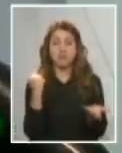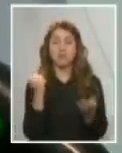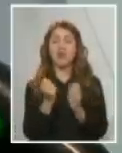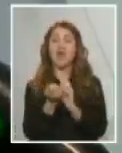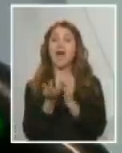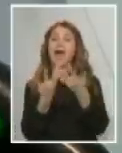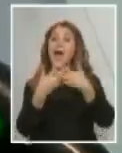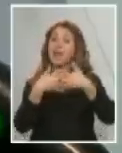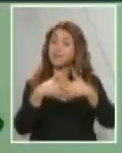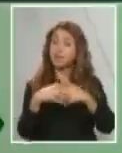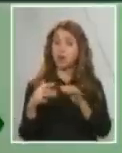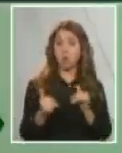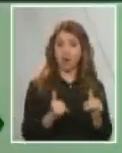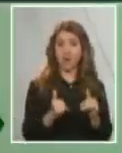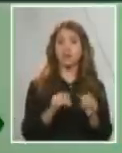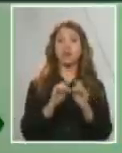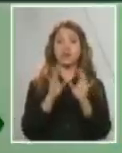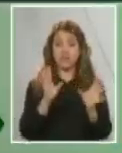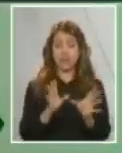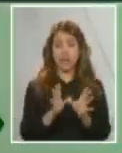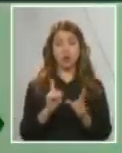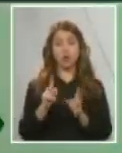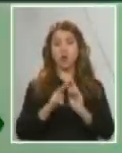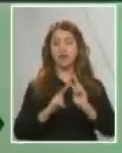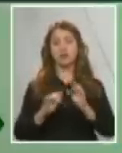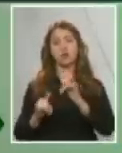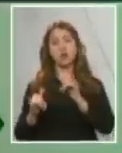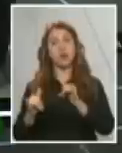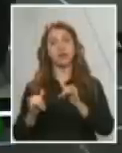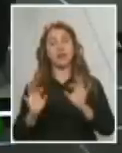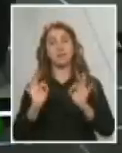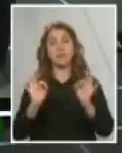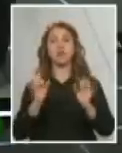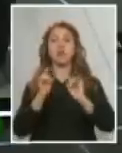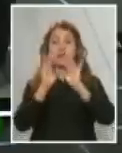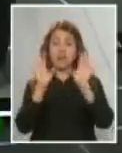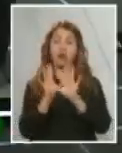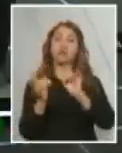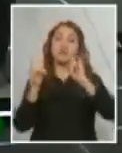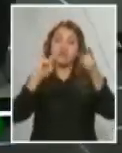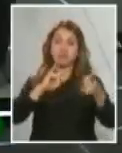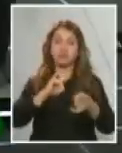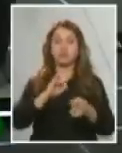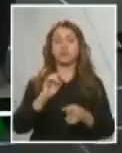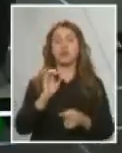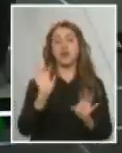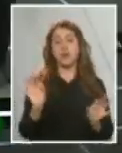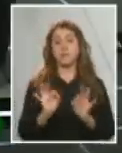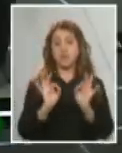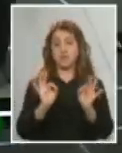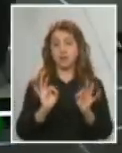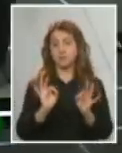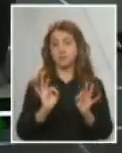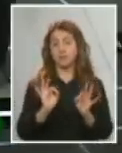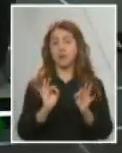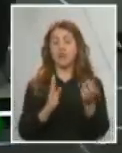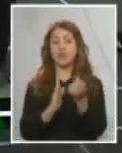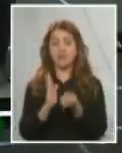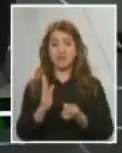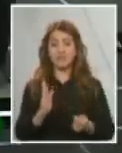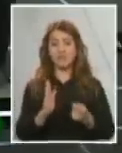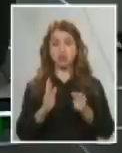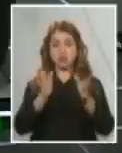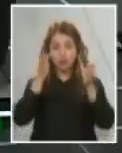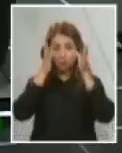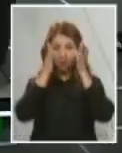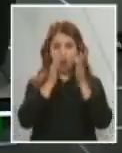juguetes especiales. No, que sean adaptados, que tengan. El valor, el diseño universal, que es ahora el que está en boga, que es el diseño que está tan